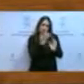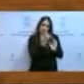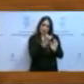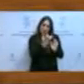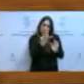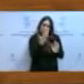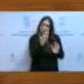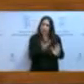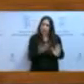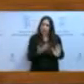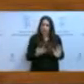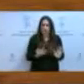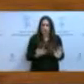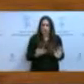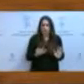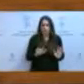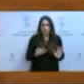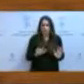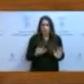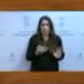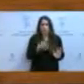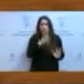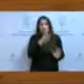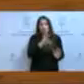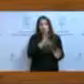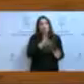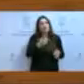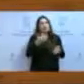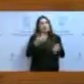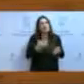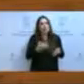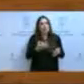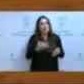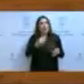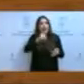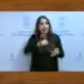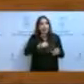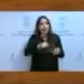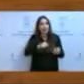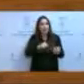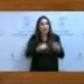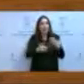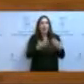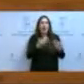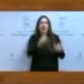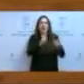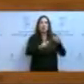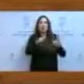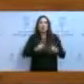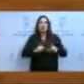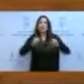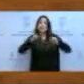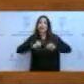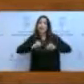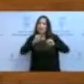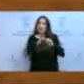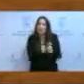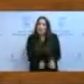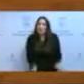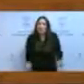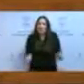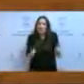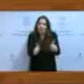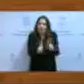lo cierto, seguro, de lo que es cierto es que aquí de lo que hablamos es de personas mayores dependientes, a las que deberíamos de